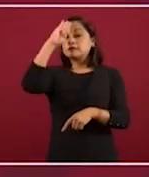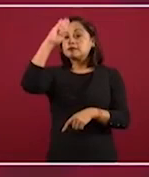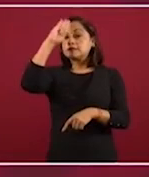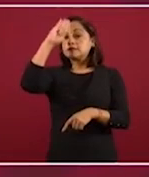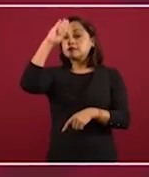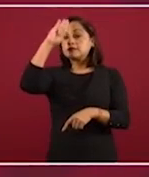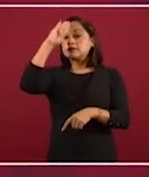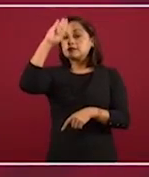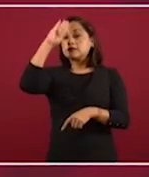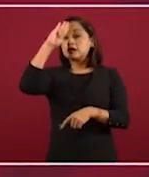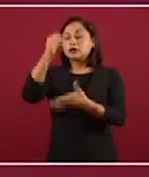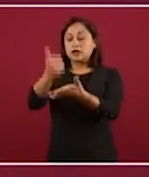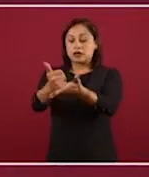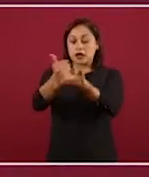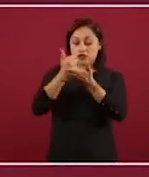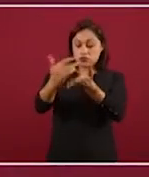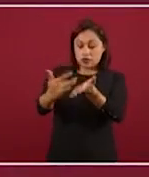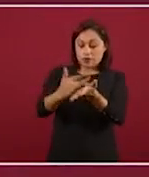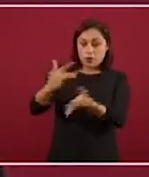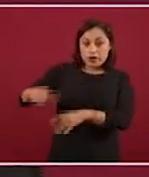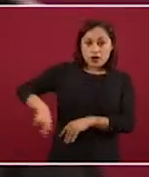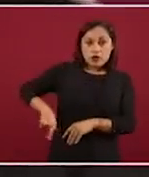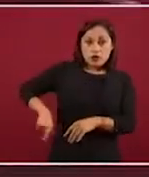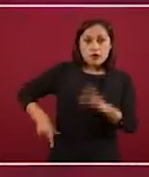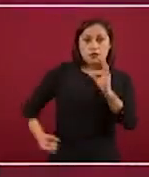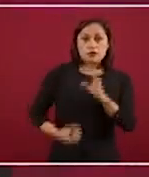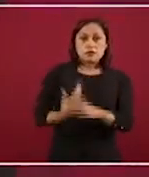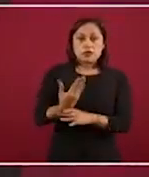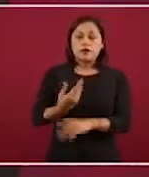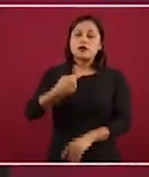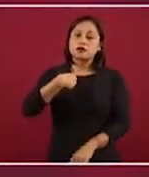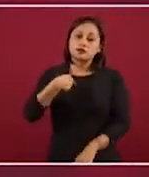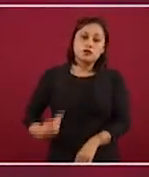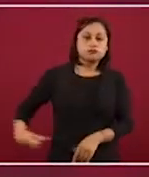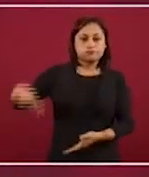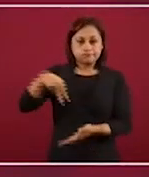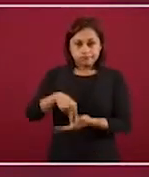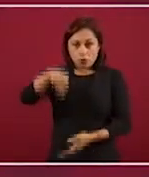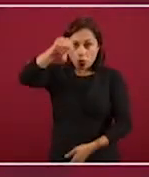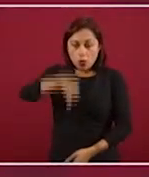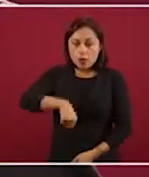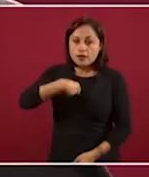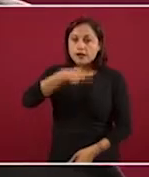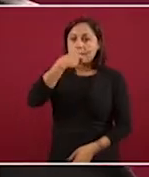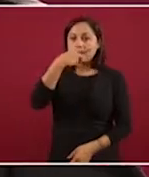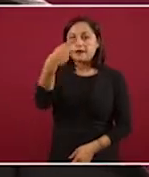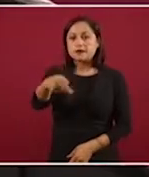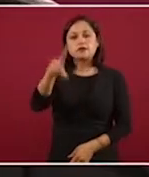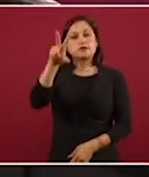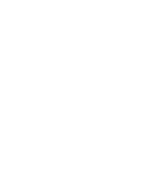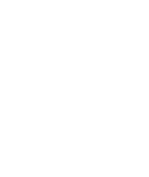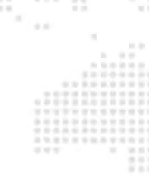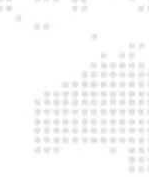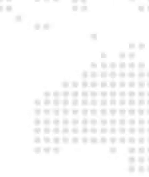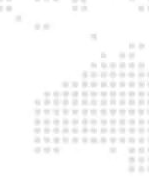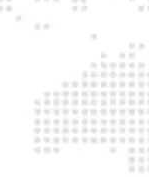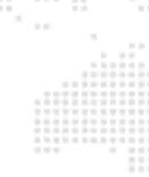nuestro gobierno yo digo aquí que en vez de ayudarnos nos afectan